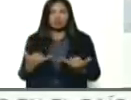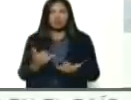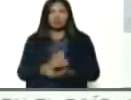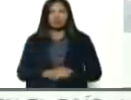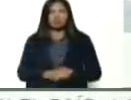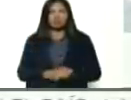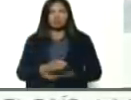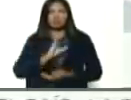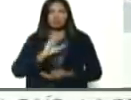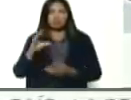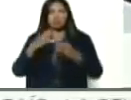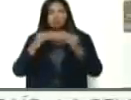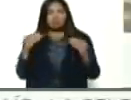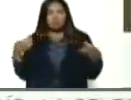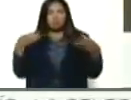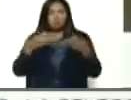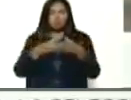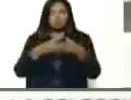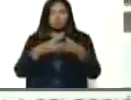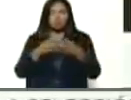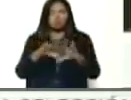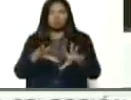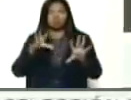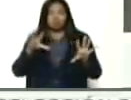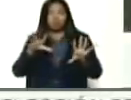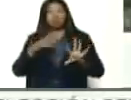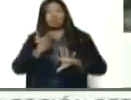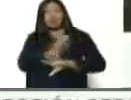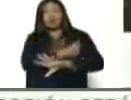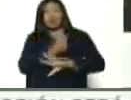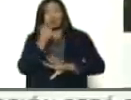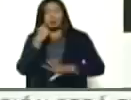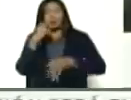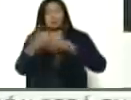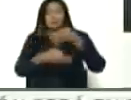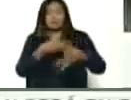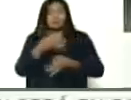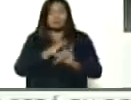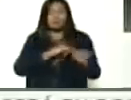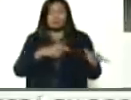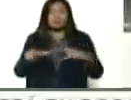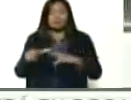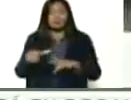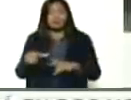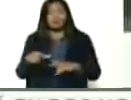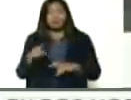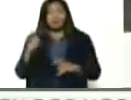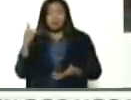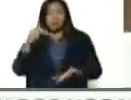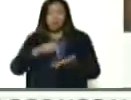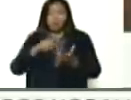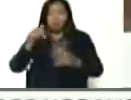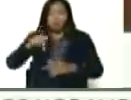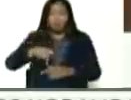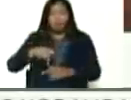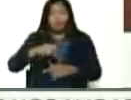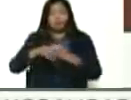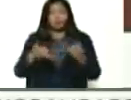país de este lote enorme de vacunas que usted está señalando las que ya teníamos y las que están llegando hoy